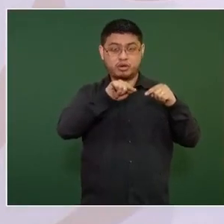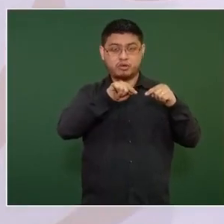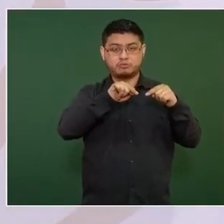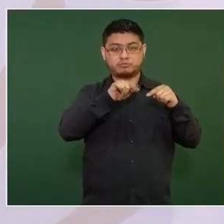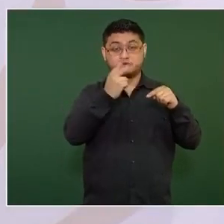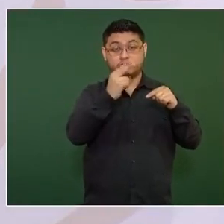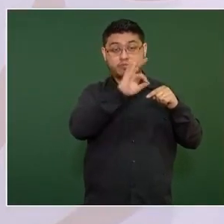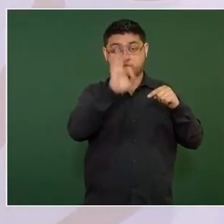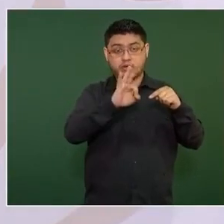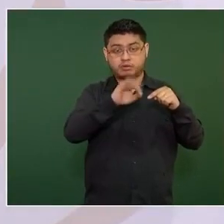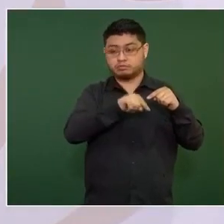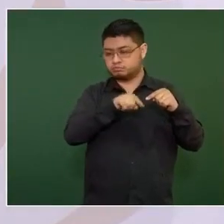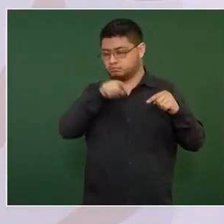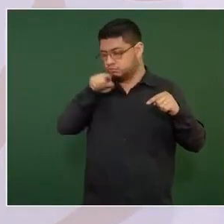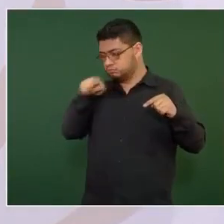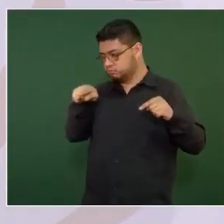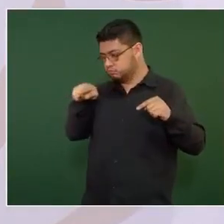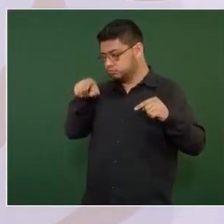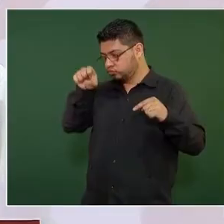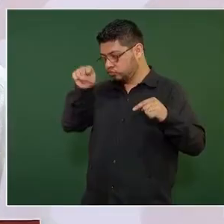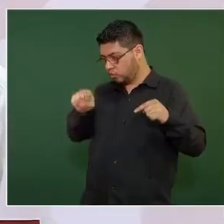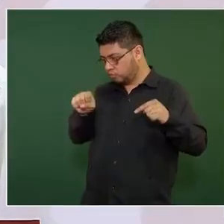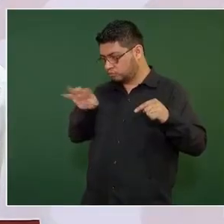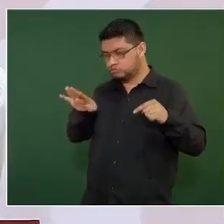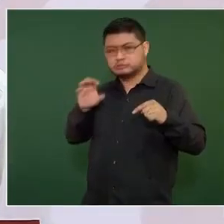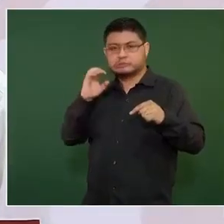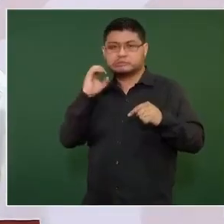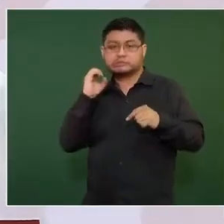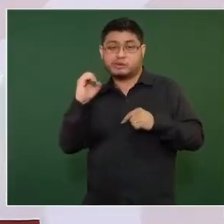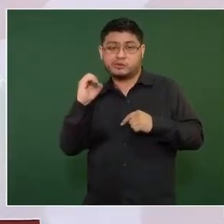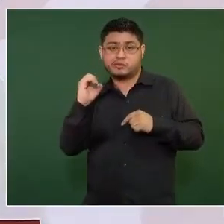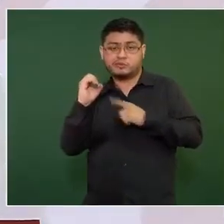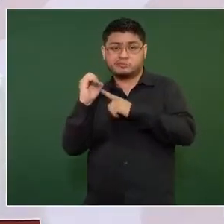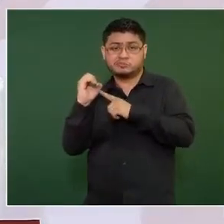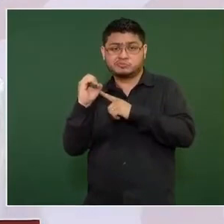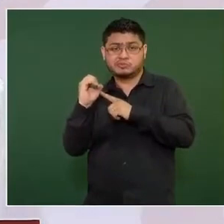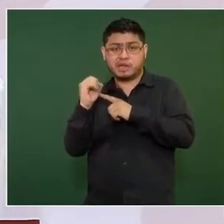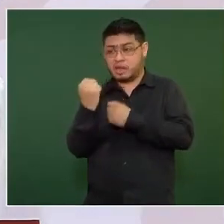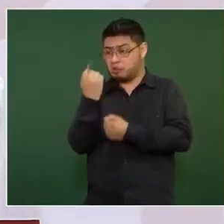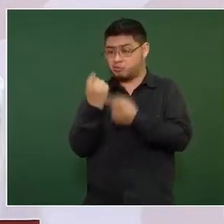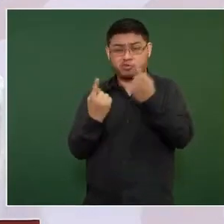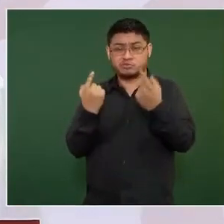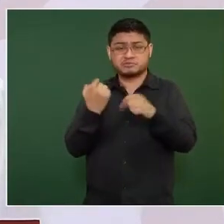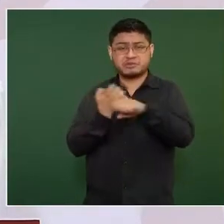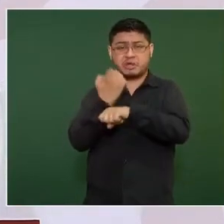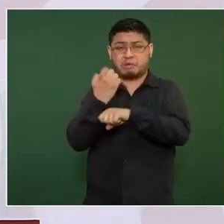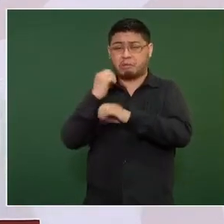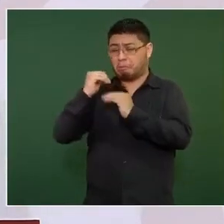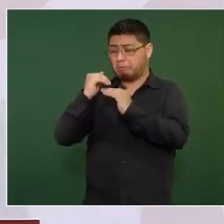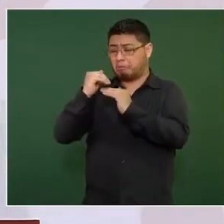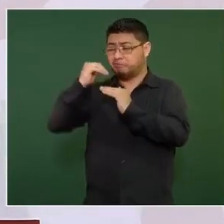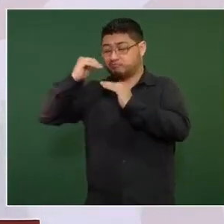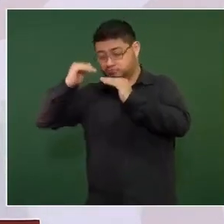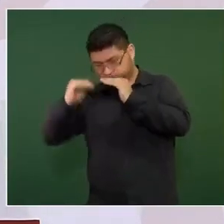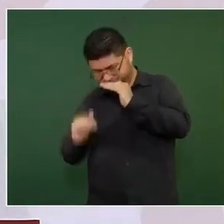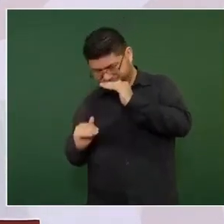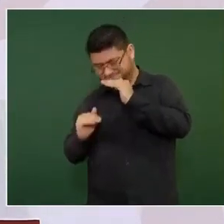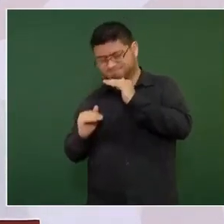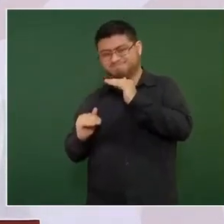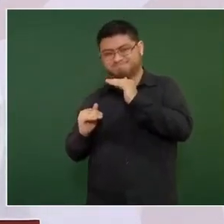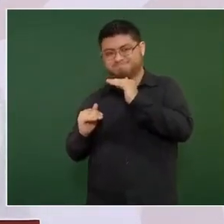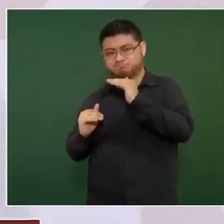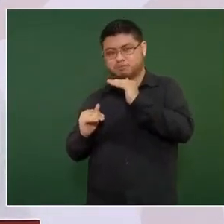cero. Y por décadas muchos estados bajo cero. Es decir,